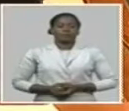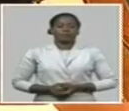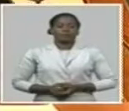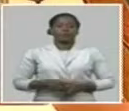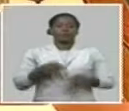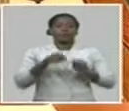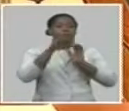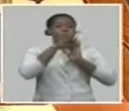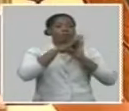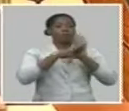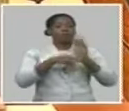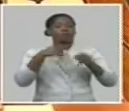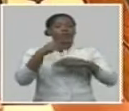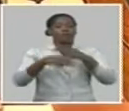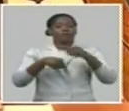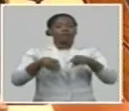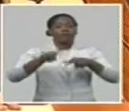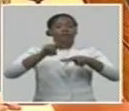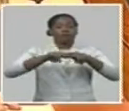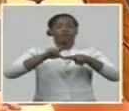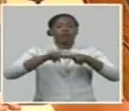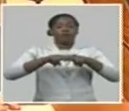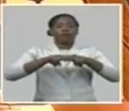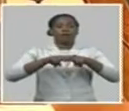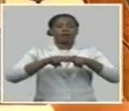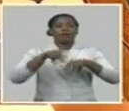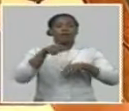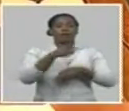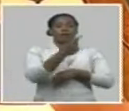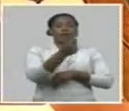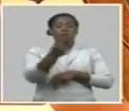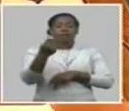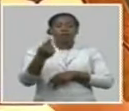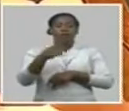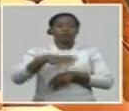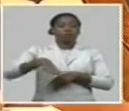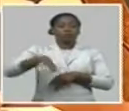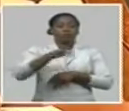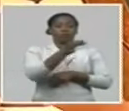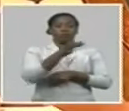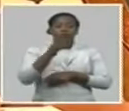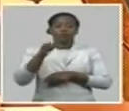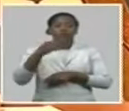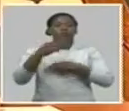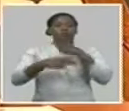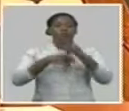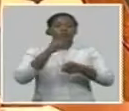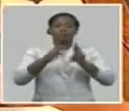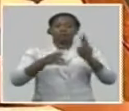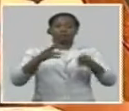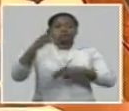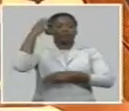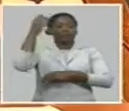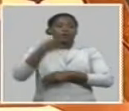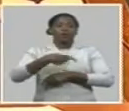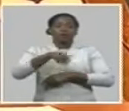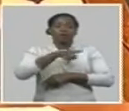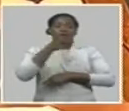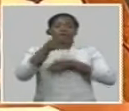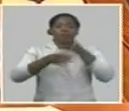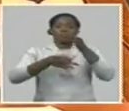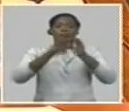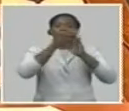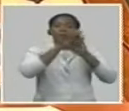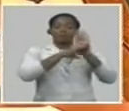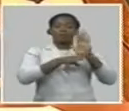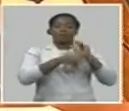se han adoptado aquí en la capital del país así lo han hecho cada uno de los territorios a partir de las indicaciones que dio nuestro gobierno en el día de ayer las medidas que fueron